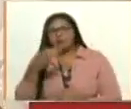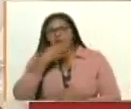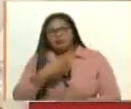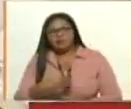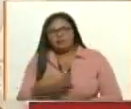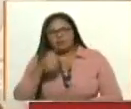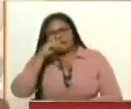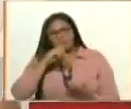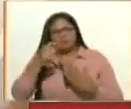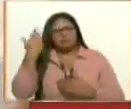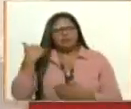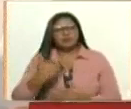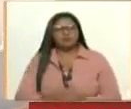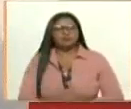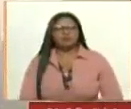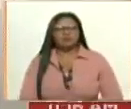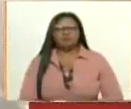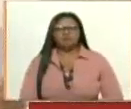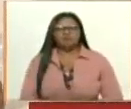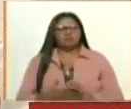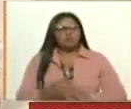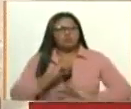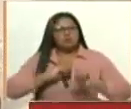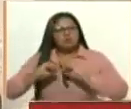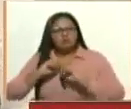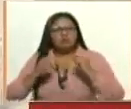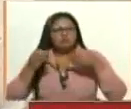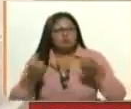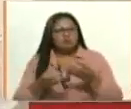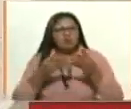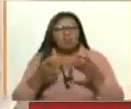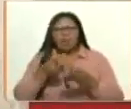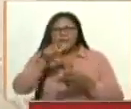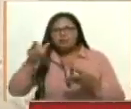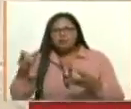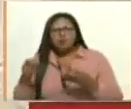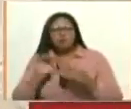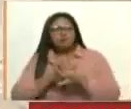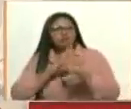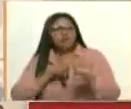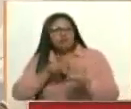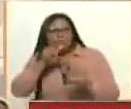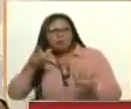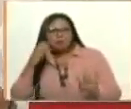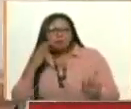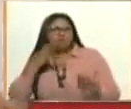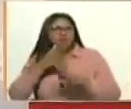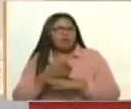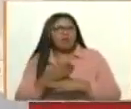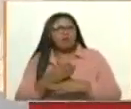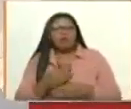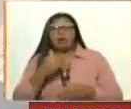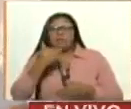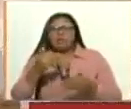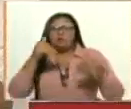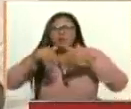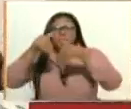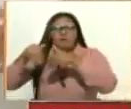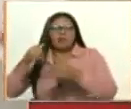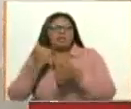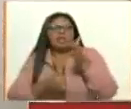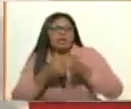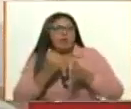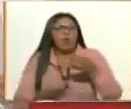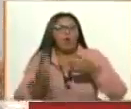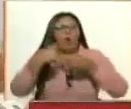del año pasado y que movilizó a una cantidad muy importante de postulantes con sus